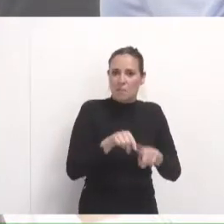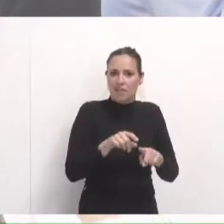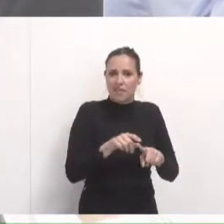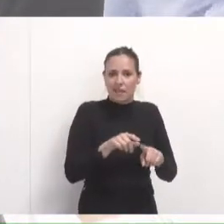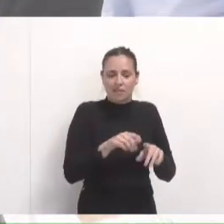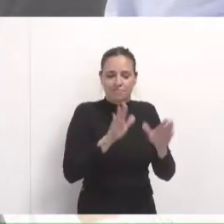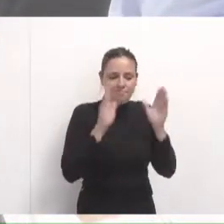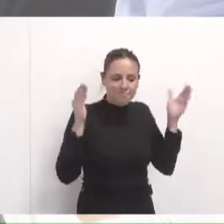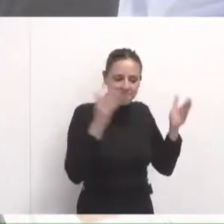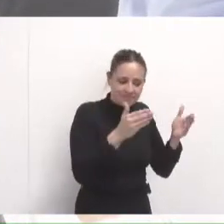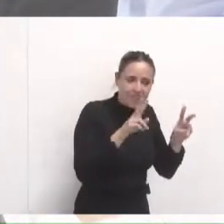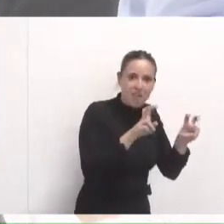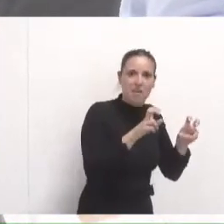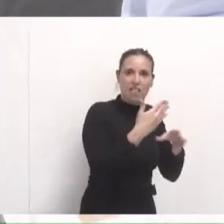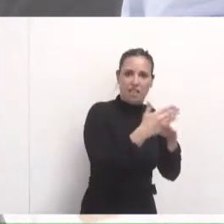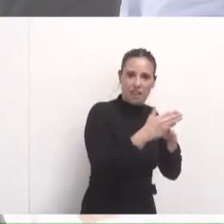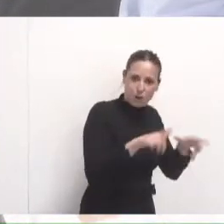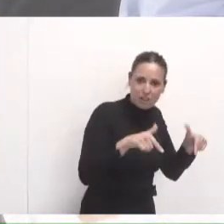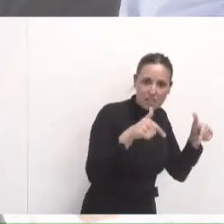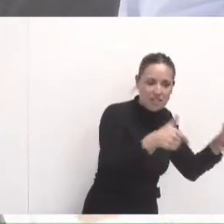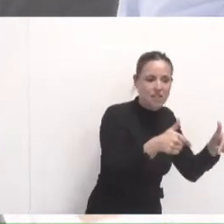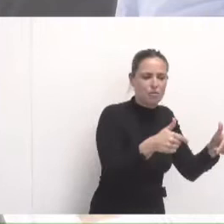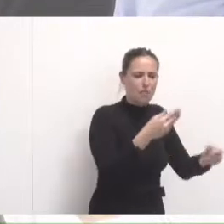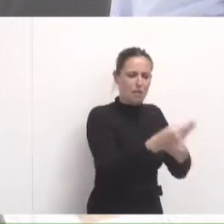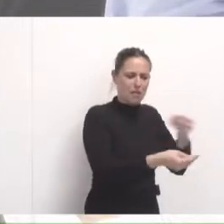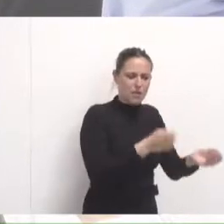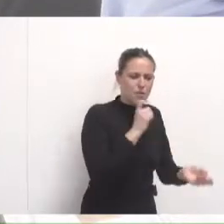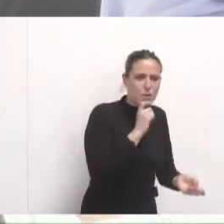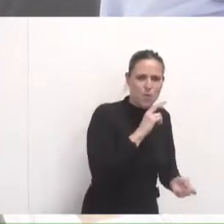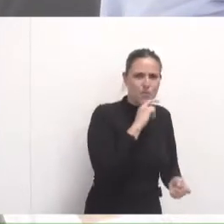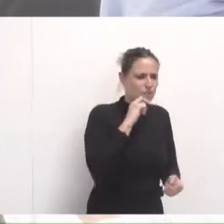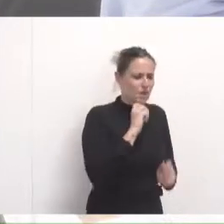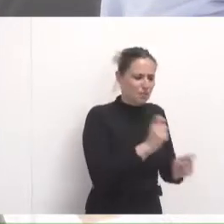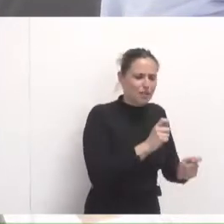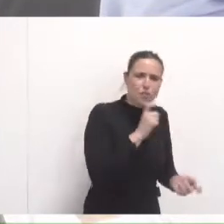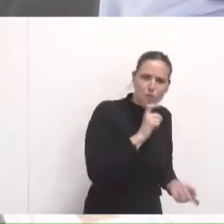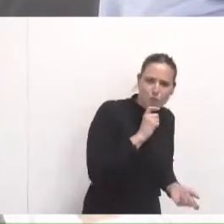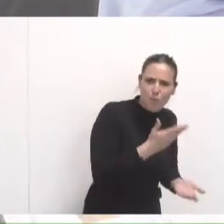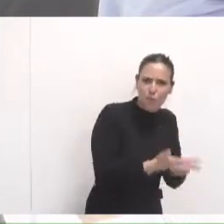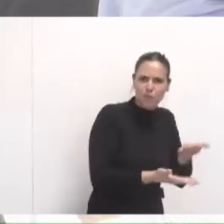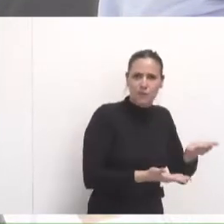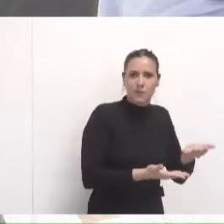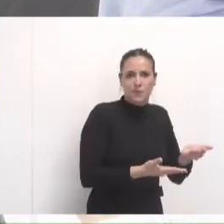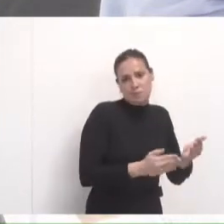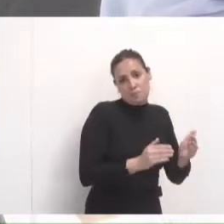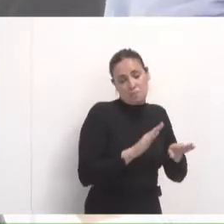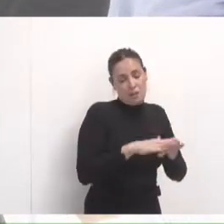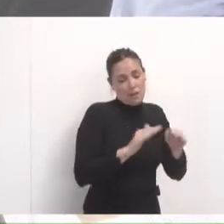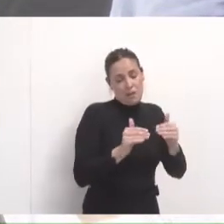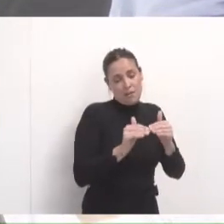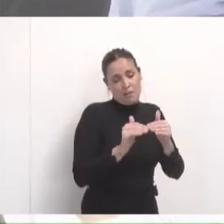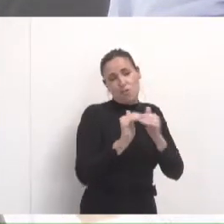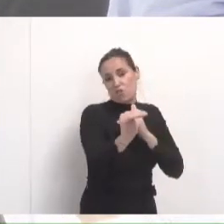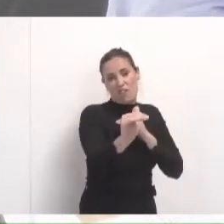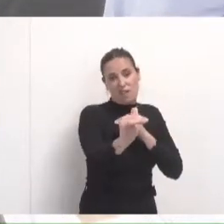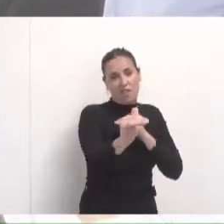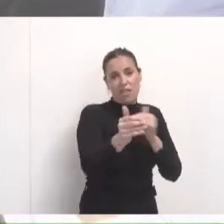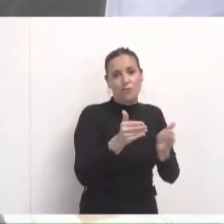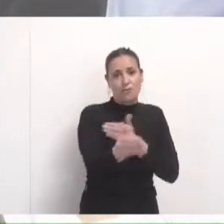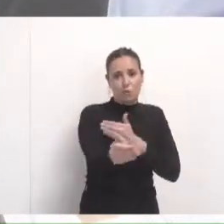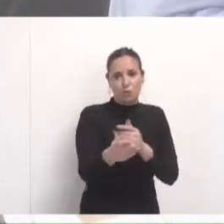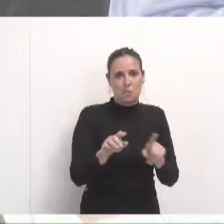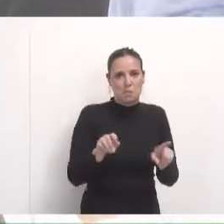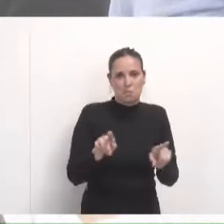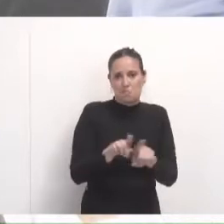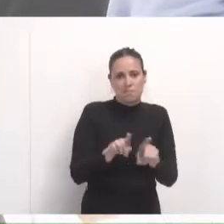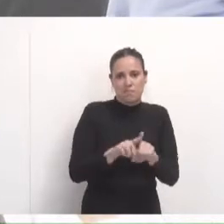los residuos, de cómo tratarlos, cómo valorizarlos y cómo pues, ser más sostenibles de cara al futuro y de cara a esa presión que